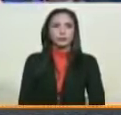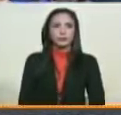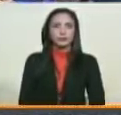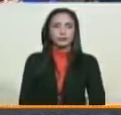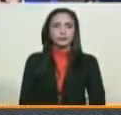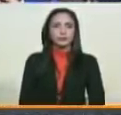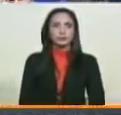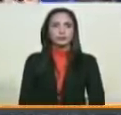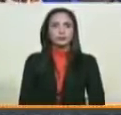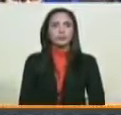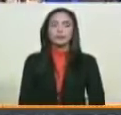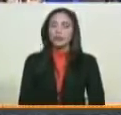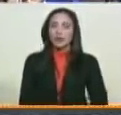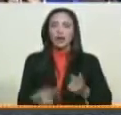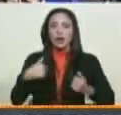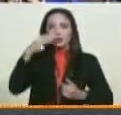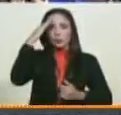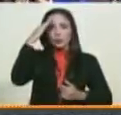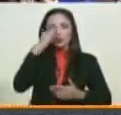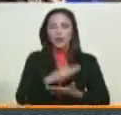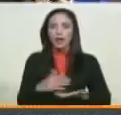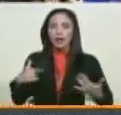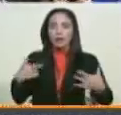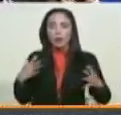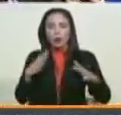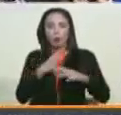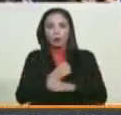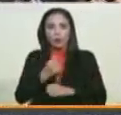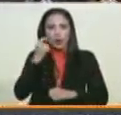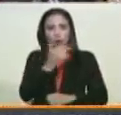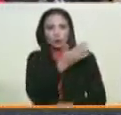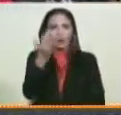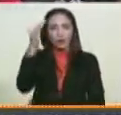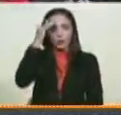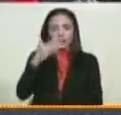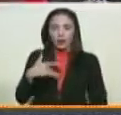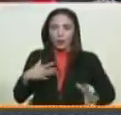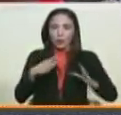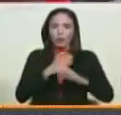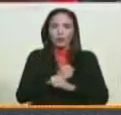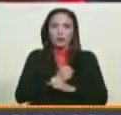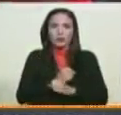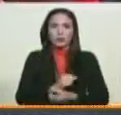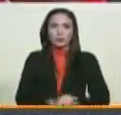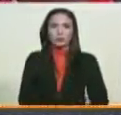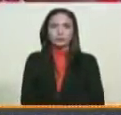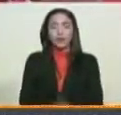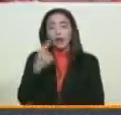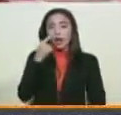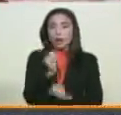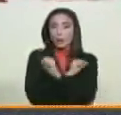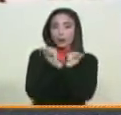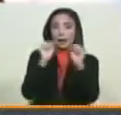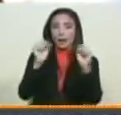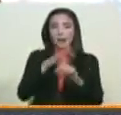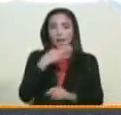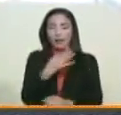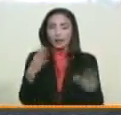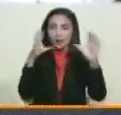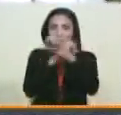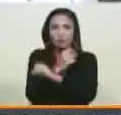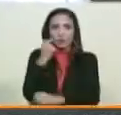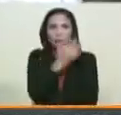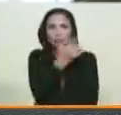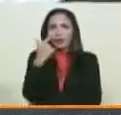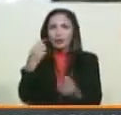cuando cerramos los ojos podemos confiar en ustedes, y sé que cuando abrimos los ojos cada amanecer sabemos que ustedes igual